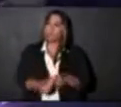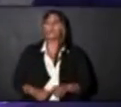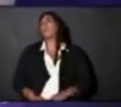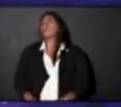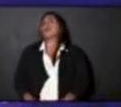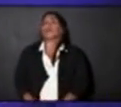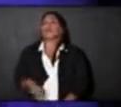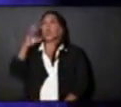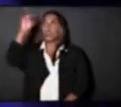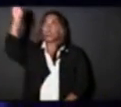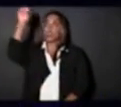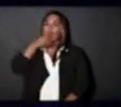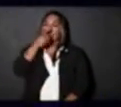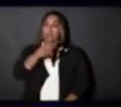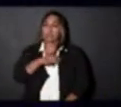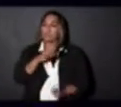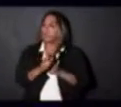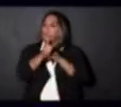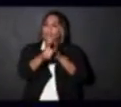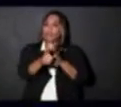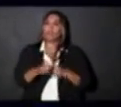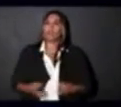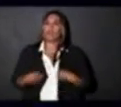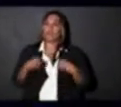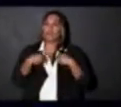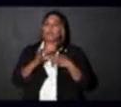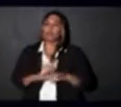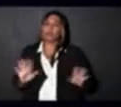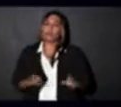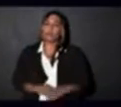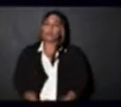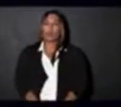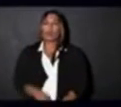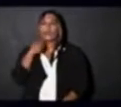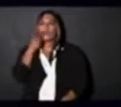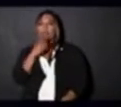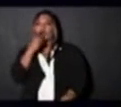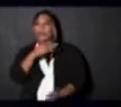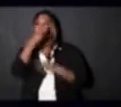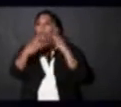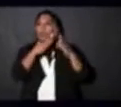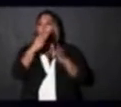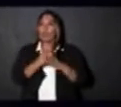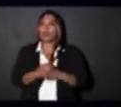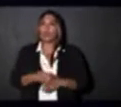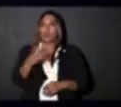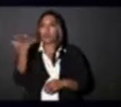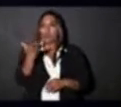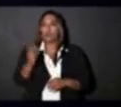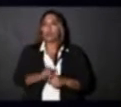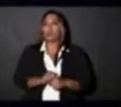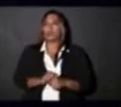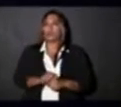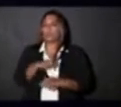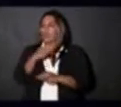mientras Dios me preste vida. Quiero decirles a todas y todos ustedes que vamos a hacer todo lo que está